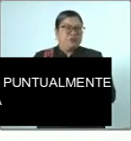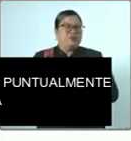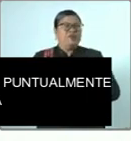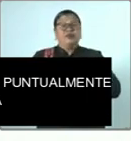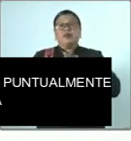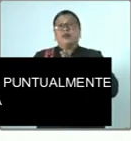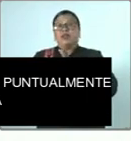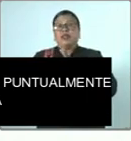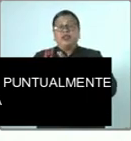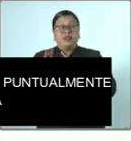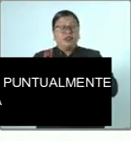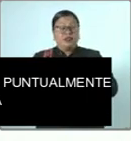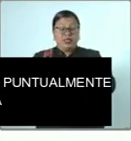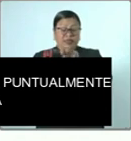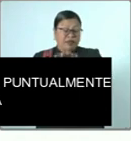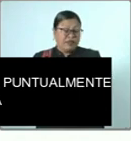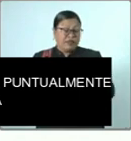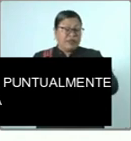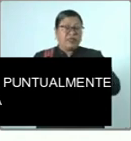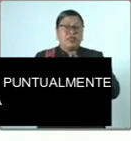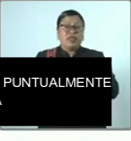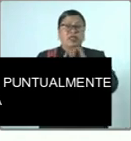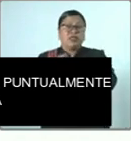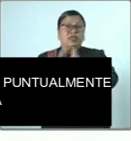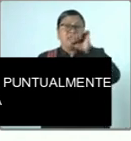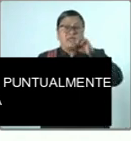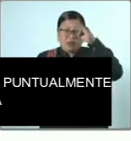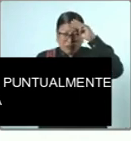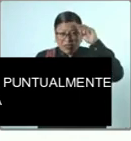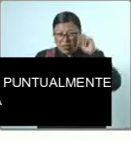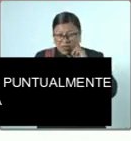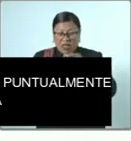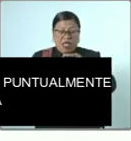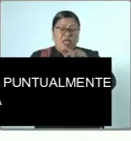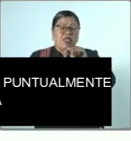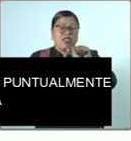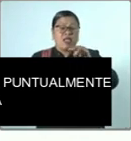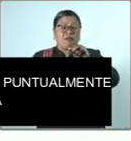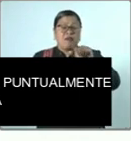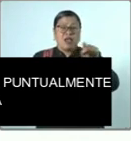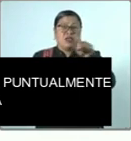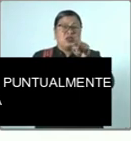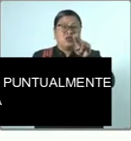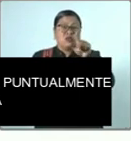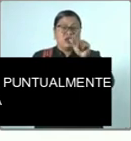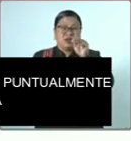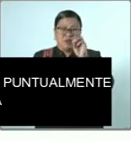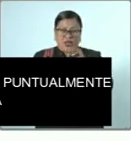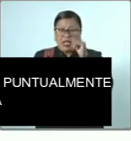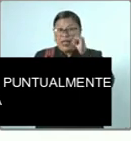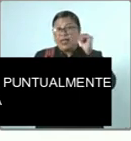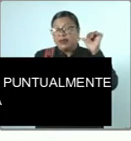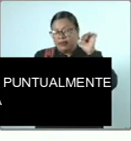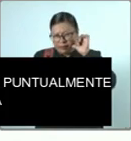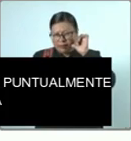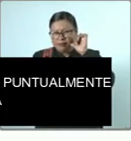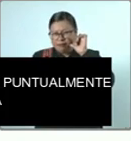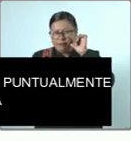han reportado afectaciones en la Sierra Mije, Tamazulapam del Espíritu Santo, donde el día de ayer se